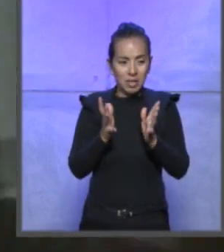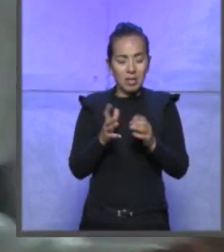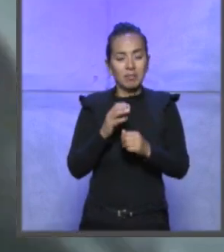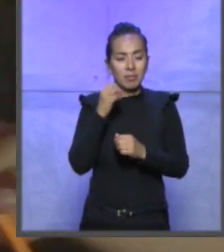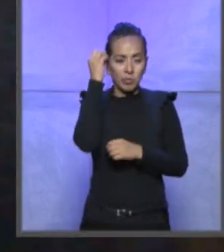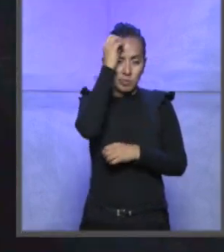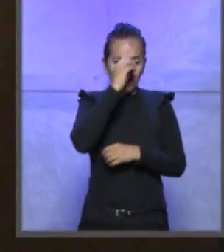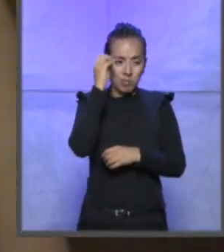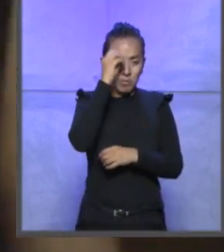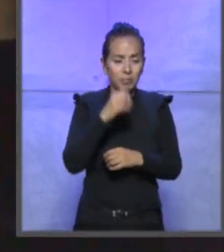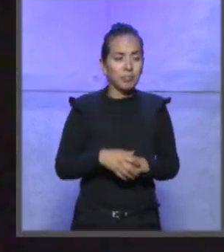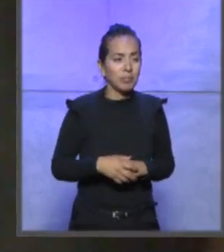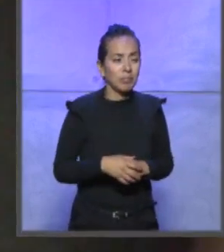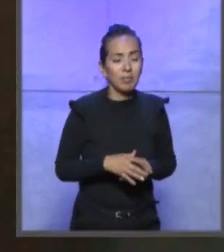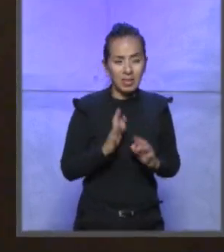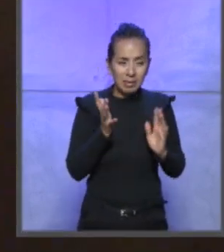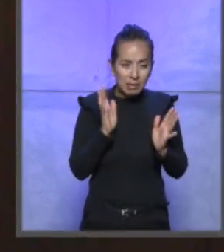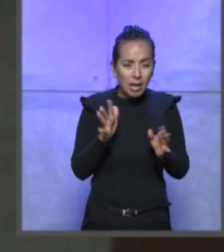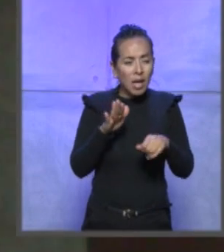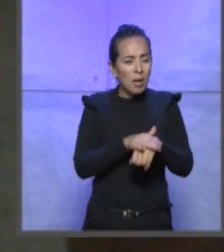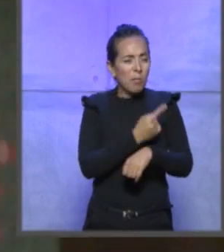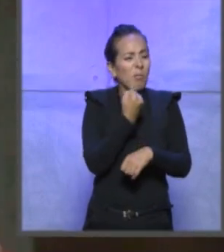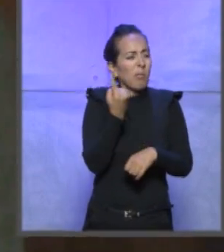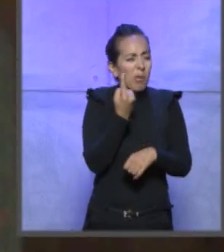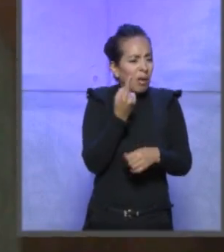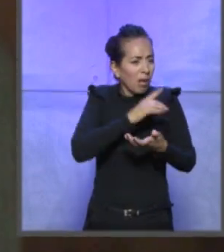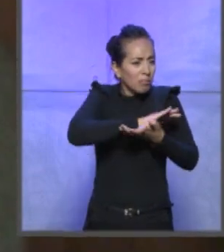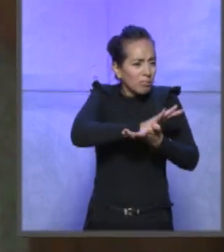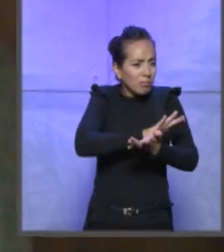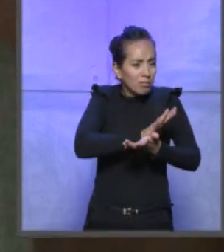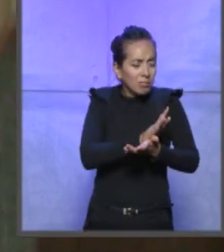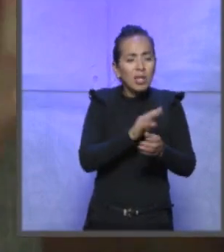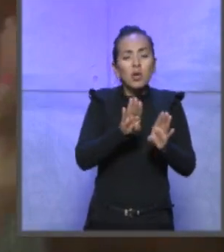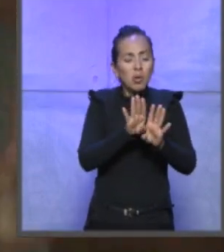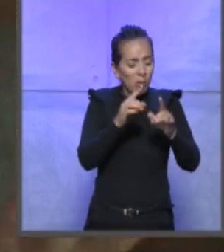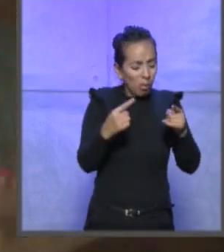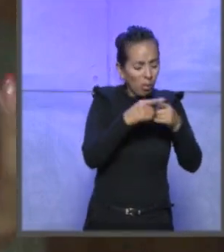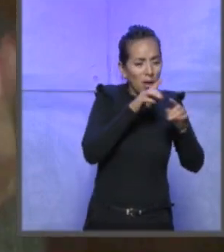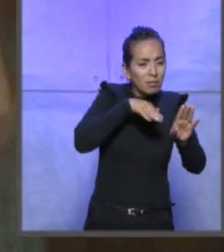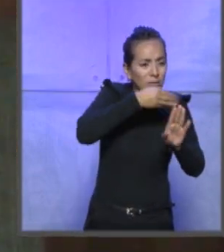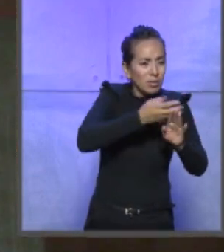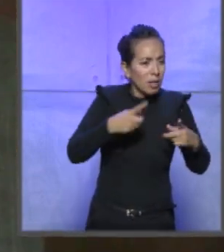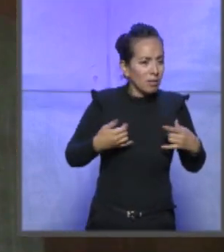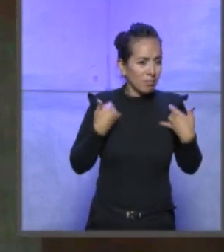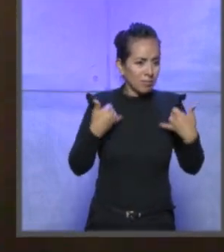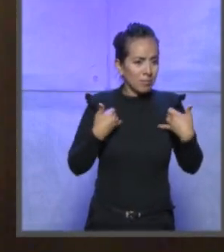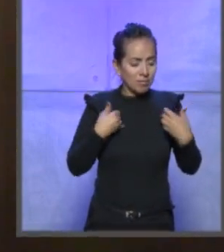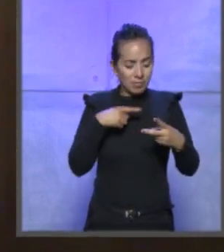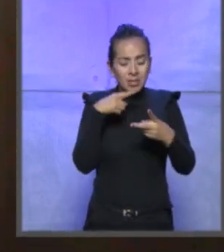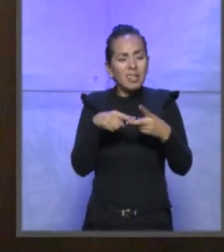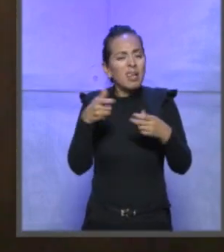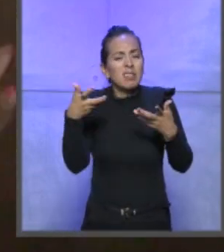entrar a las conclusiones. Hemos escuchado las causas de la discriminación, cómo esto afecta a los jóvenes, qué se ha